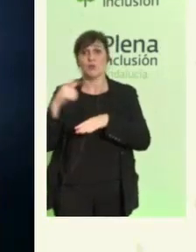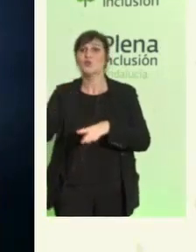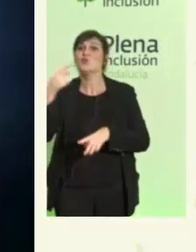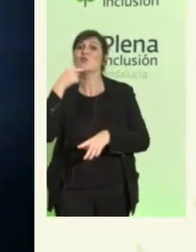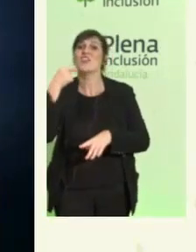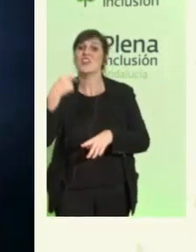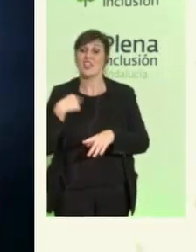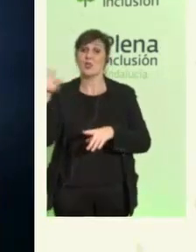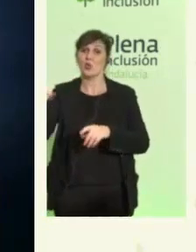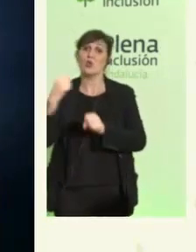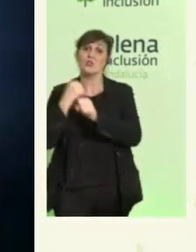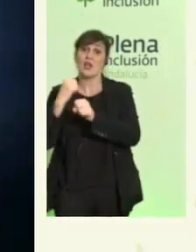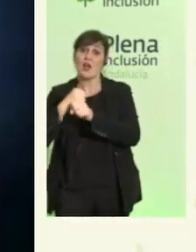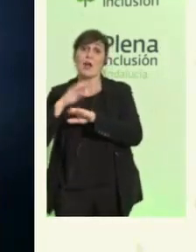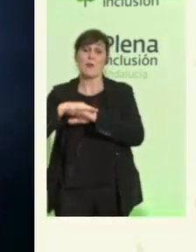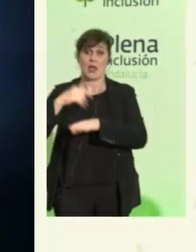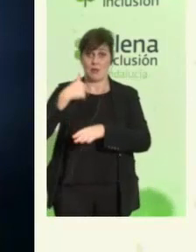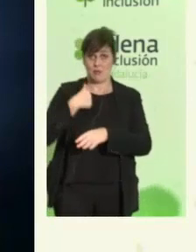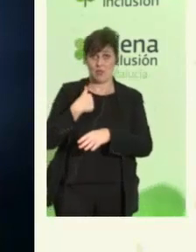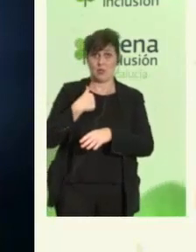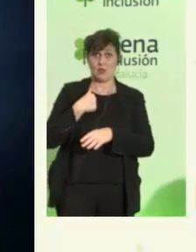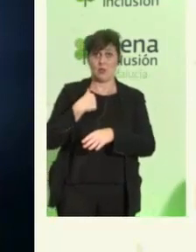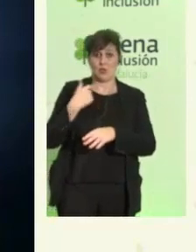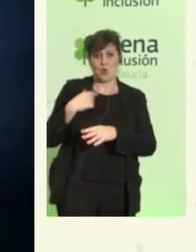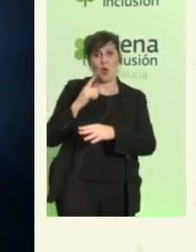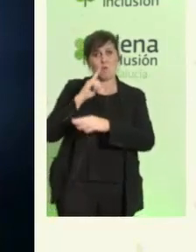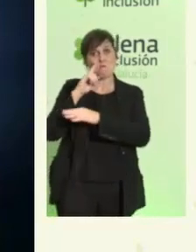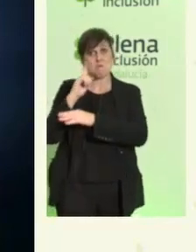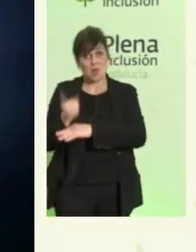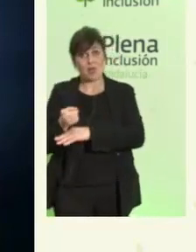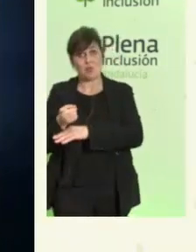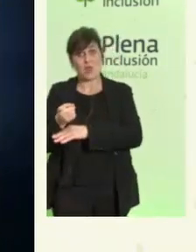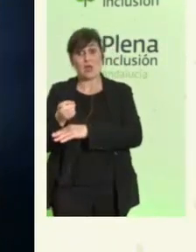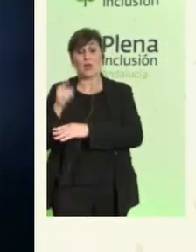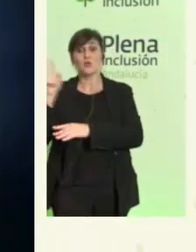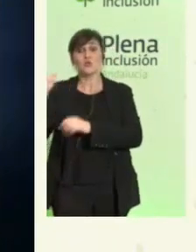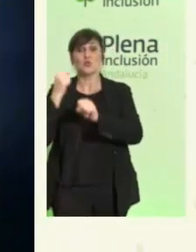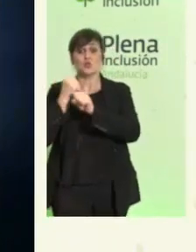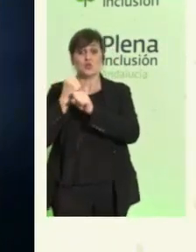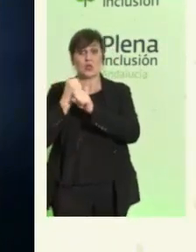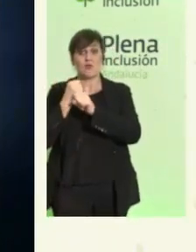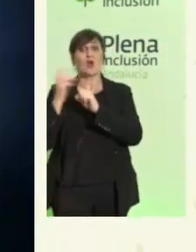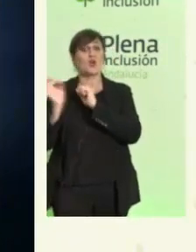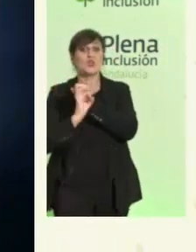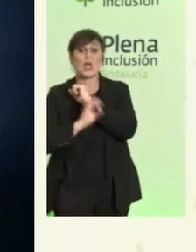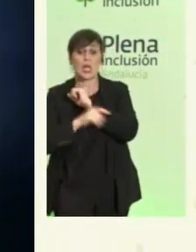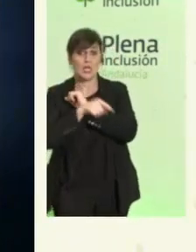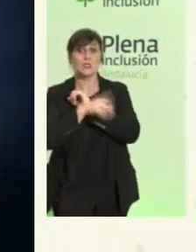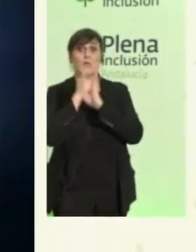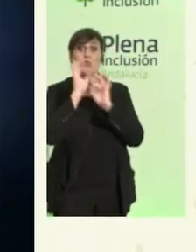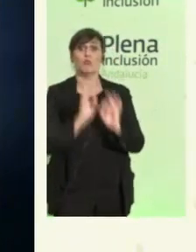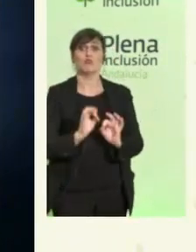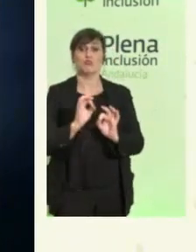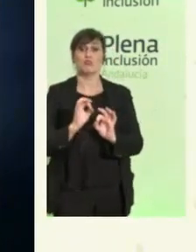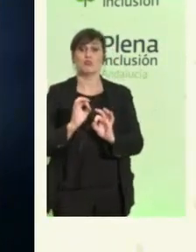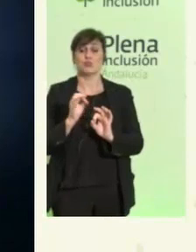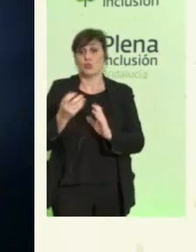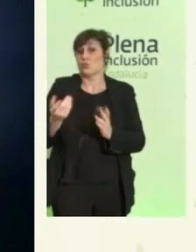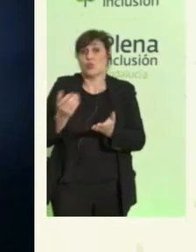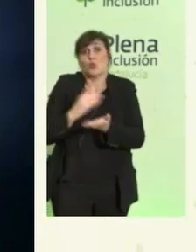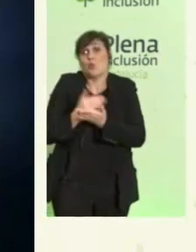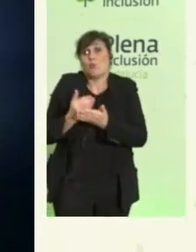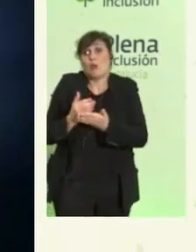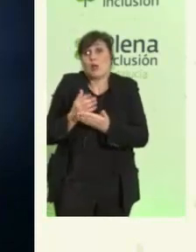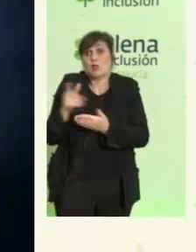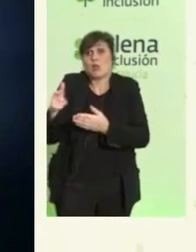dijiste que yo estaba a cargo, esta es parte de tu tarea y qué es lo que quiero que hagas. Y bueno, es que tenía toda